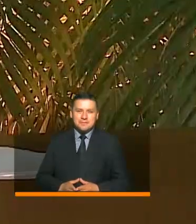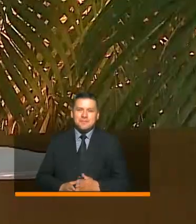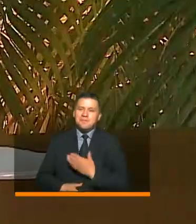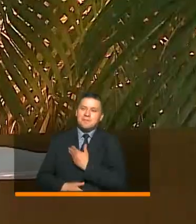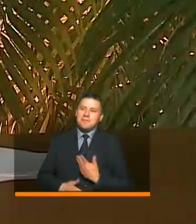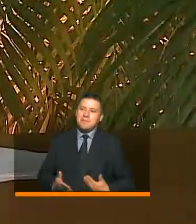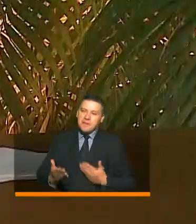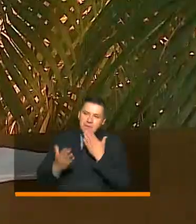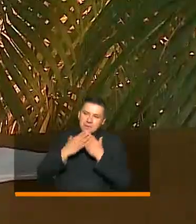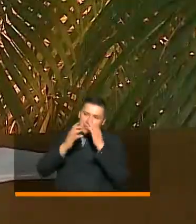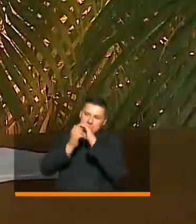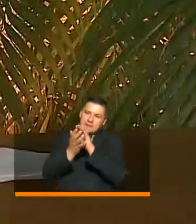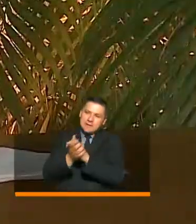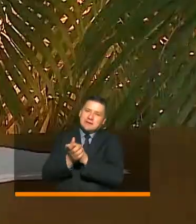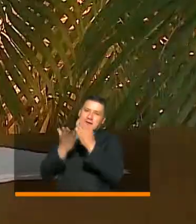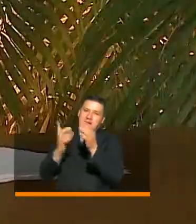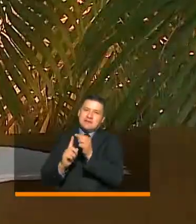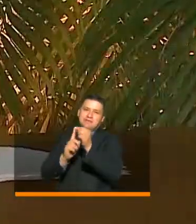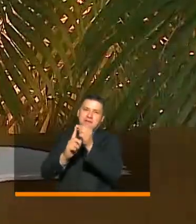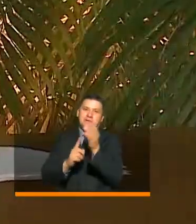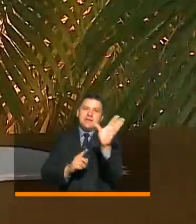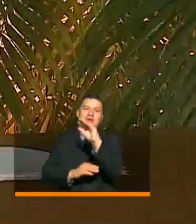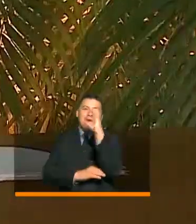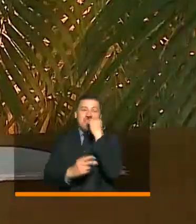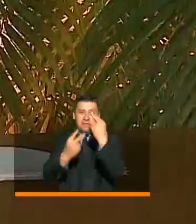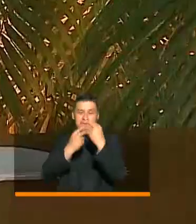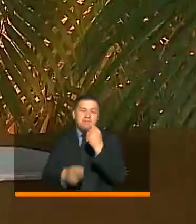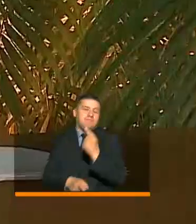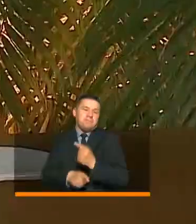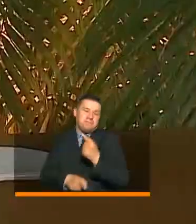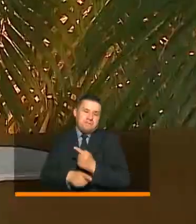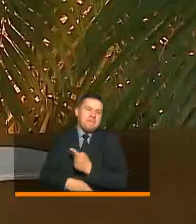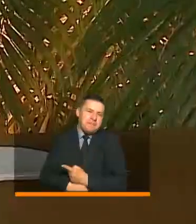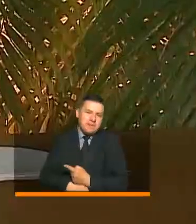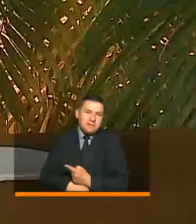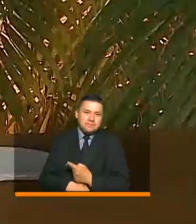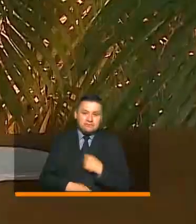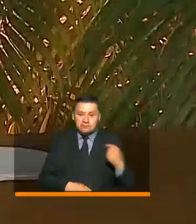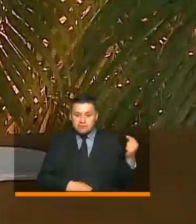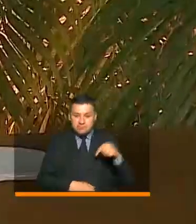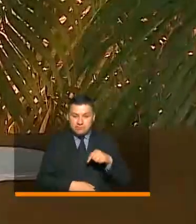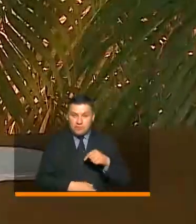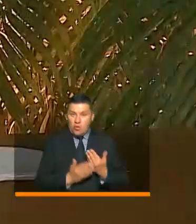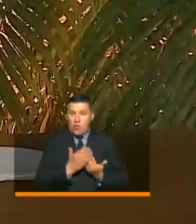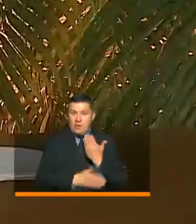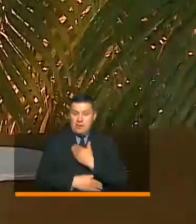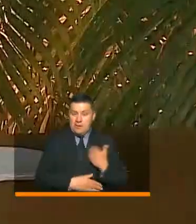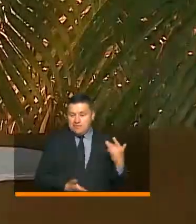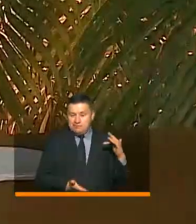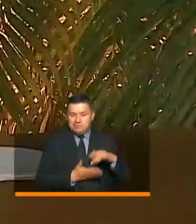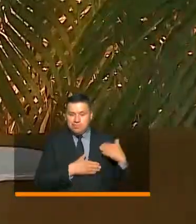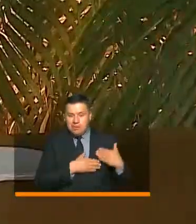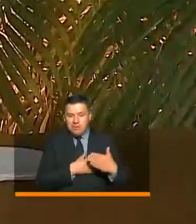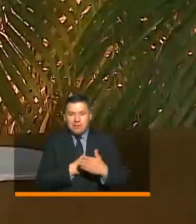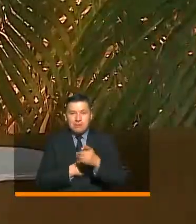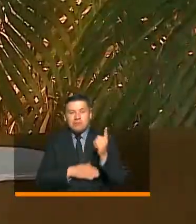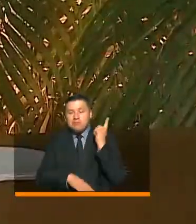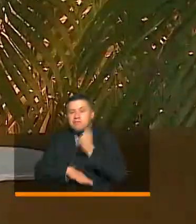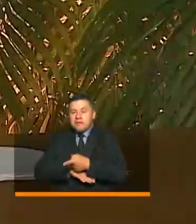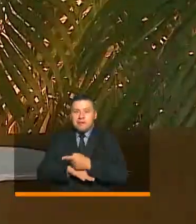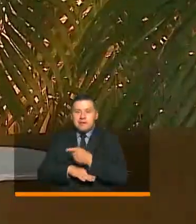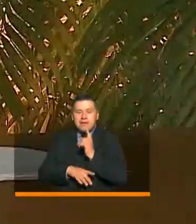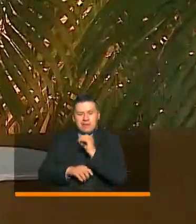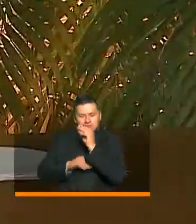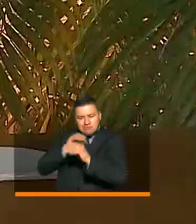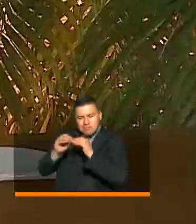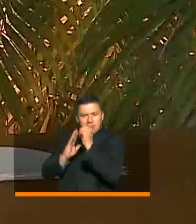Presidente, buenas noches. Un saludo muy especial a todos los colombianos que nos están viendo. Efectivamente, desde que llegamos al gobierno, usted nos pidió al equipo económico